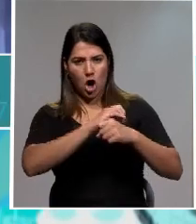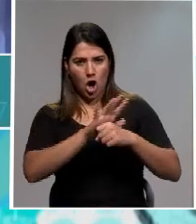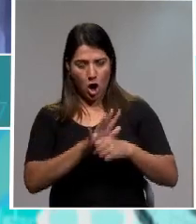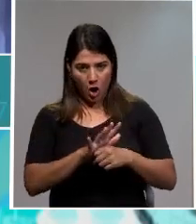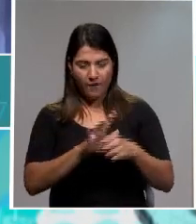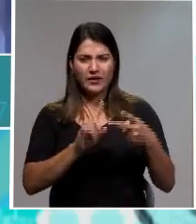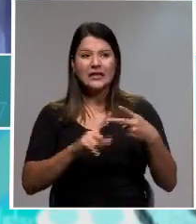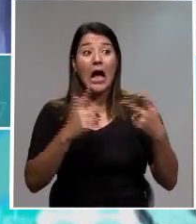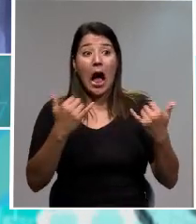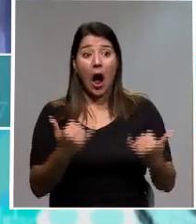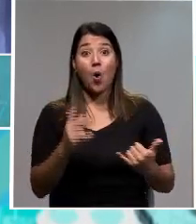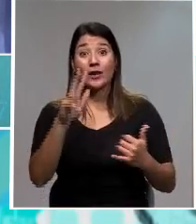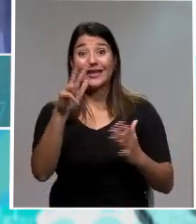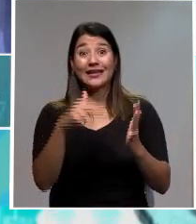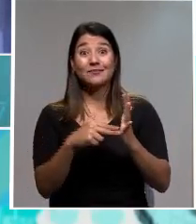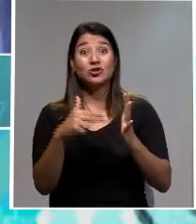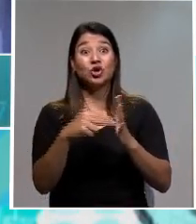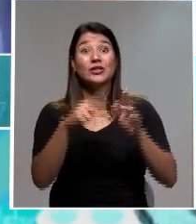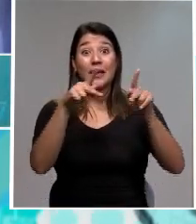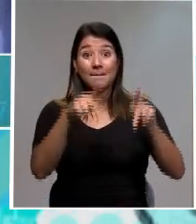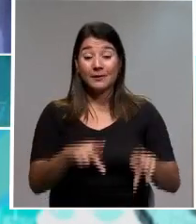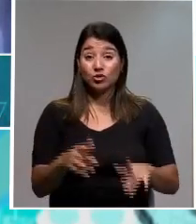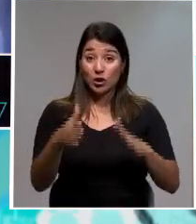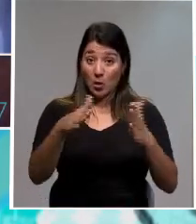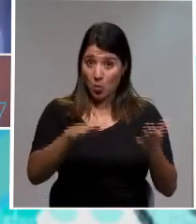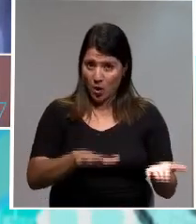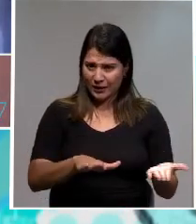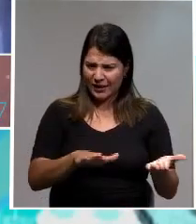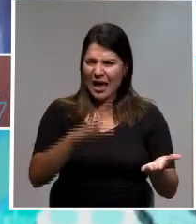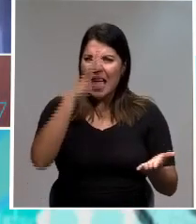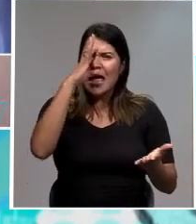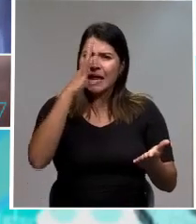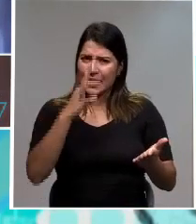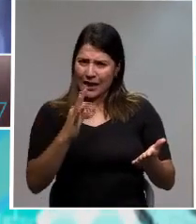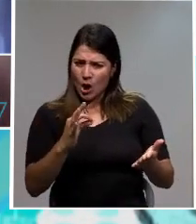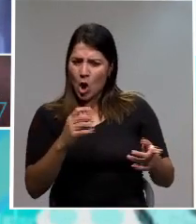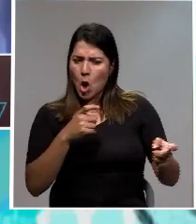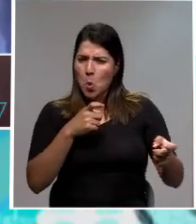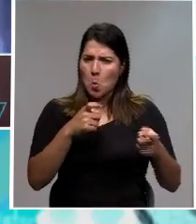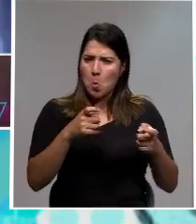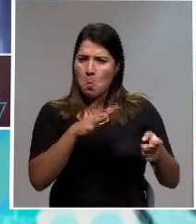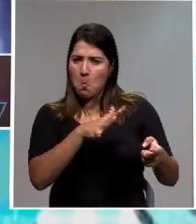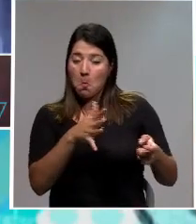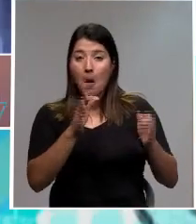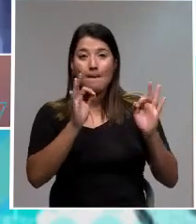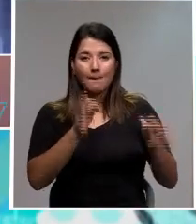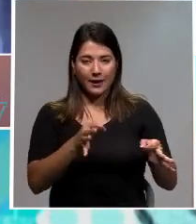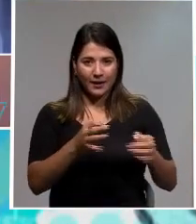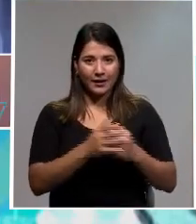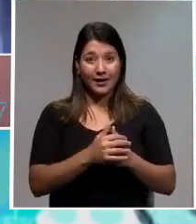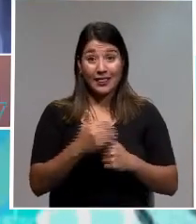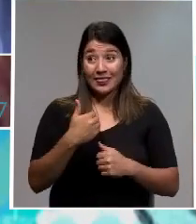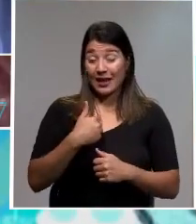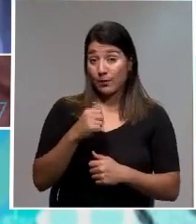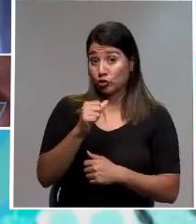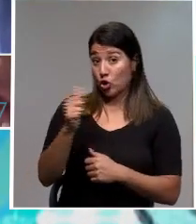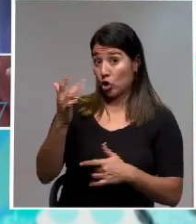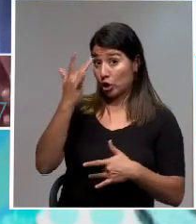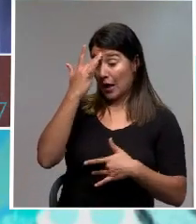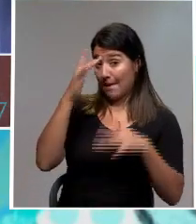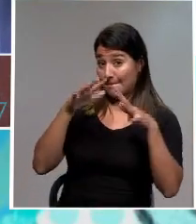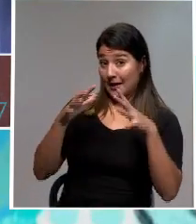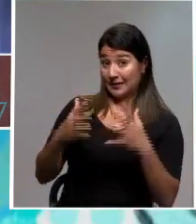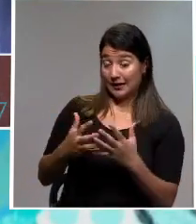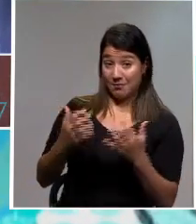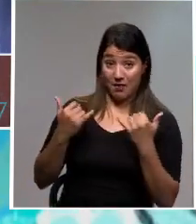de muertes en estos momentos, creo que nos ha ido relativamente bien. Tenemos en estos momentos otra pandemia vigente que